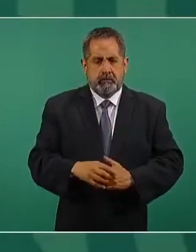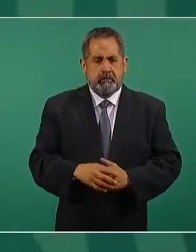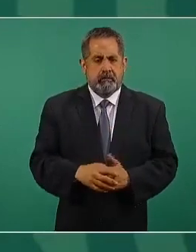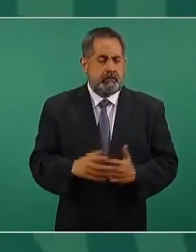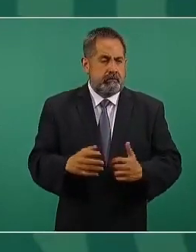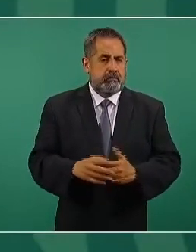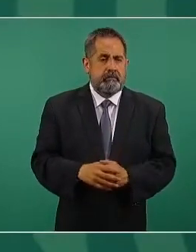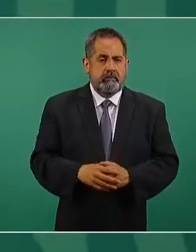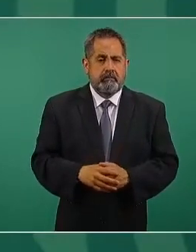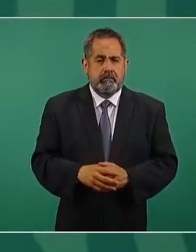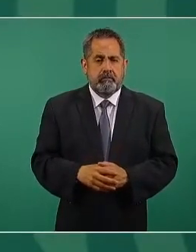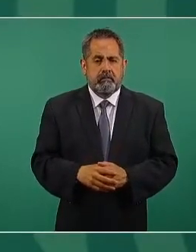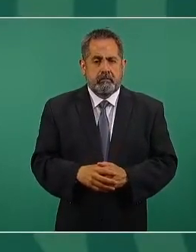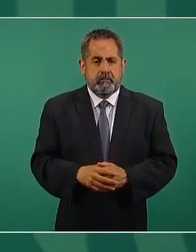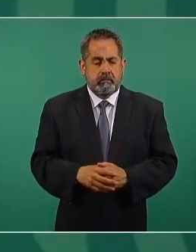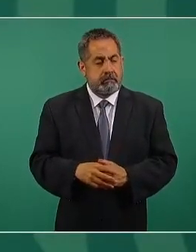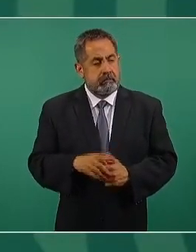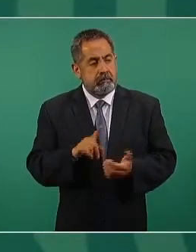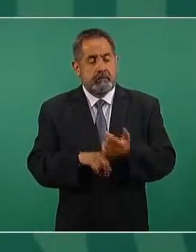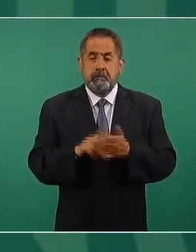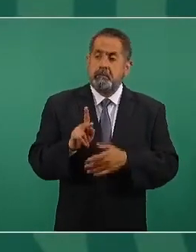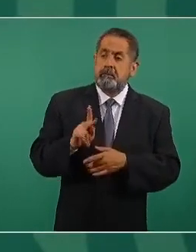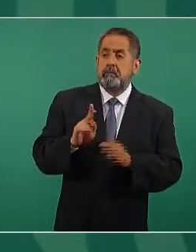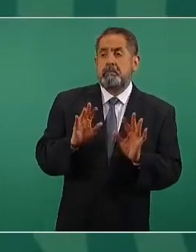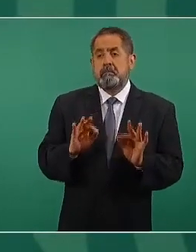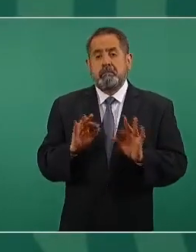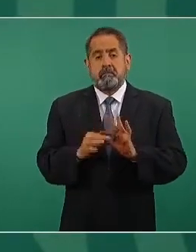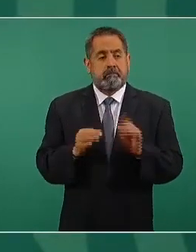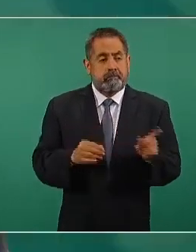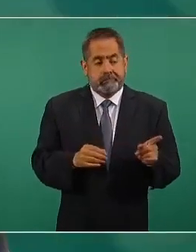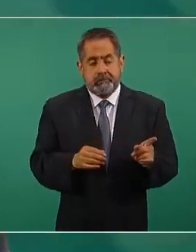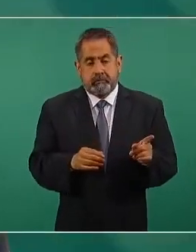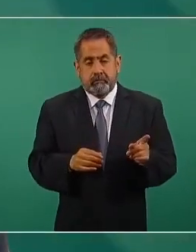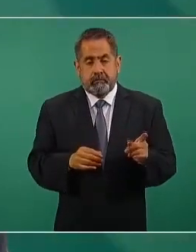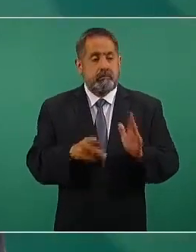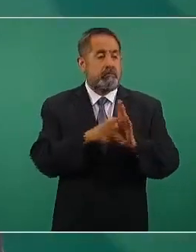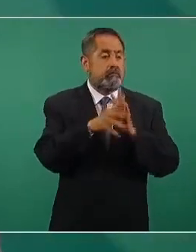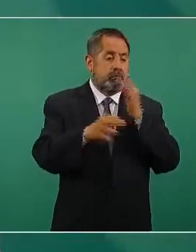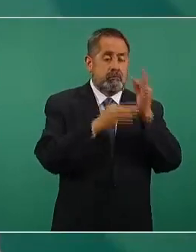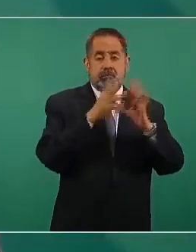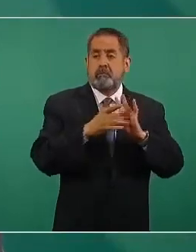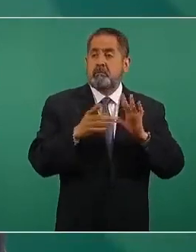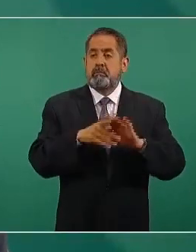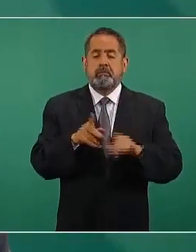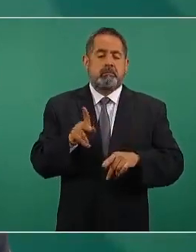Entonces, en apariencia, hacen un periodismo